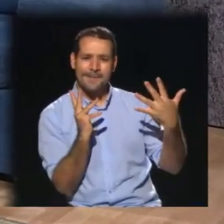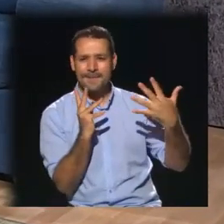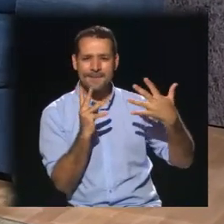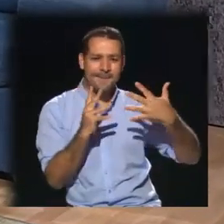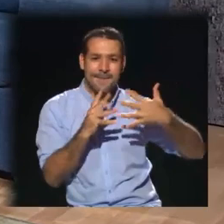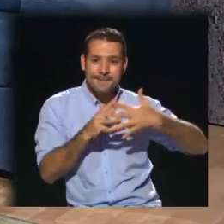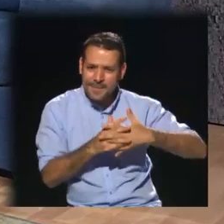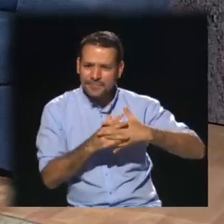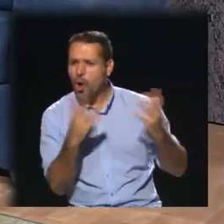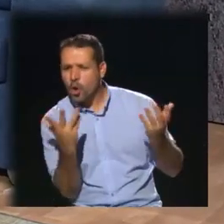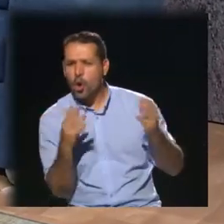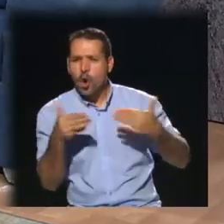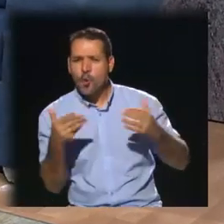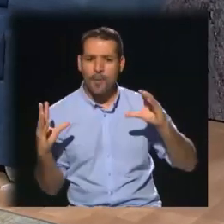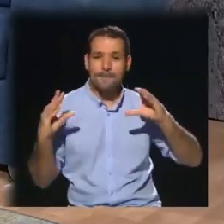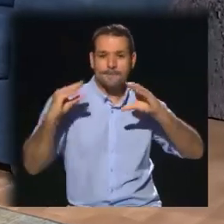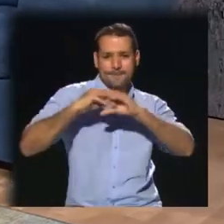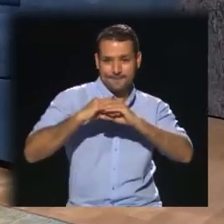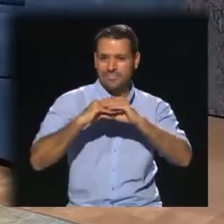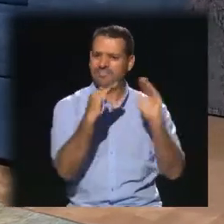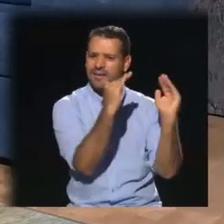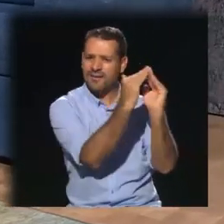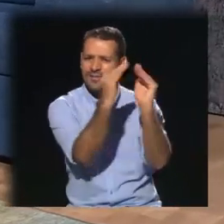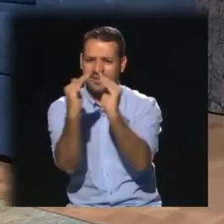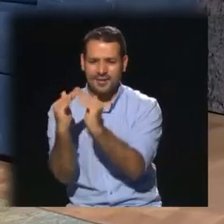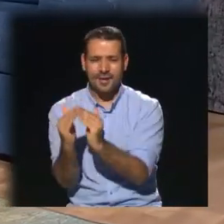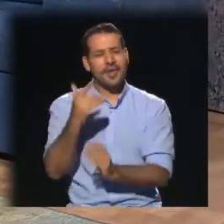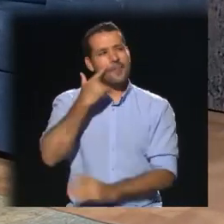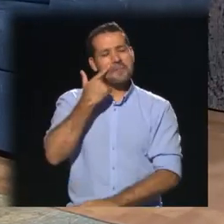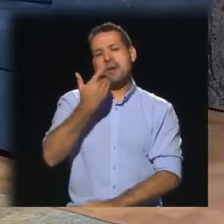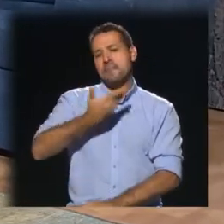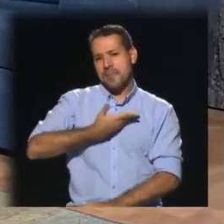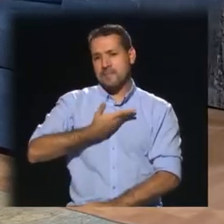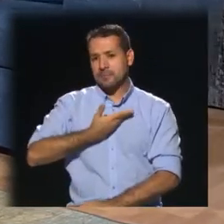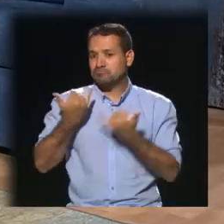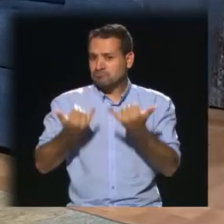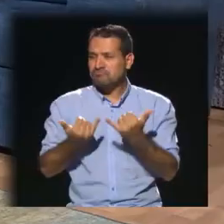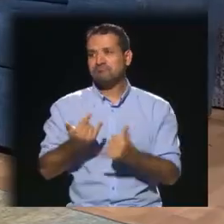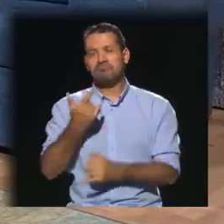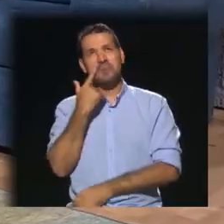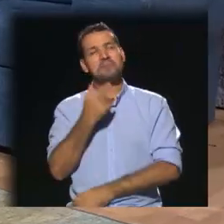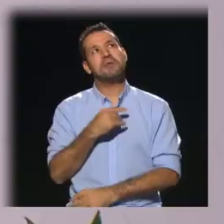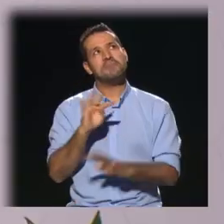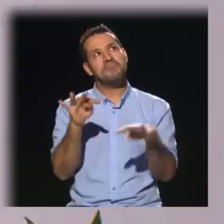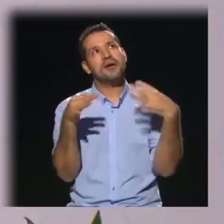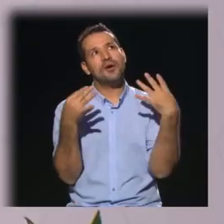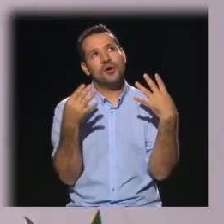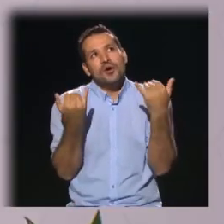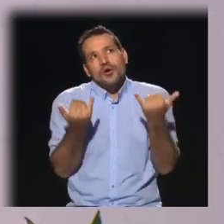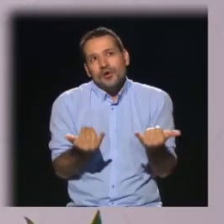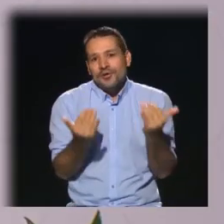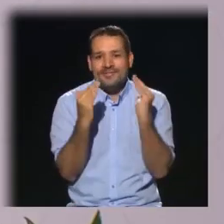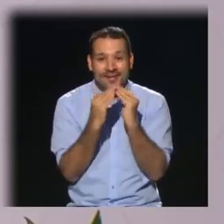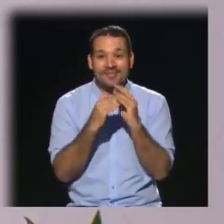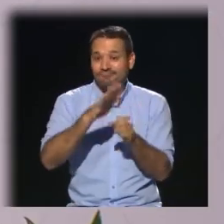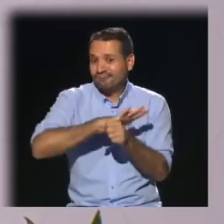viviendo. Y lo mismo pasa en los hogares. Yo sé que muchos padres de familia, muchos cuidadores hoy se identifican y dicen, bueno, hoy me tocó adaptarme a ese